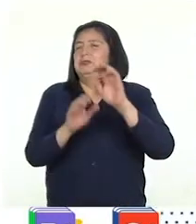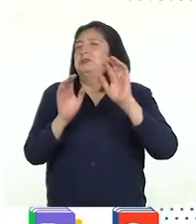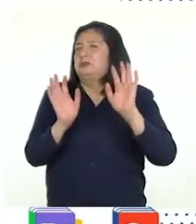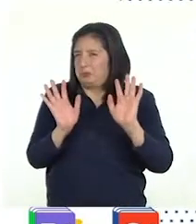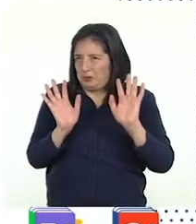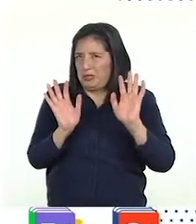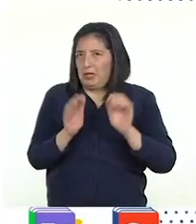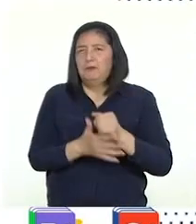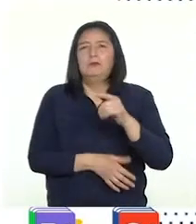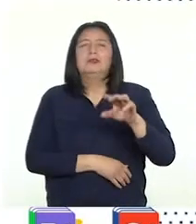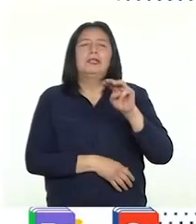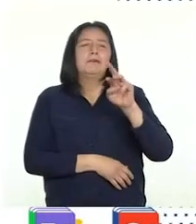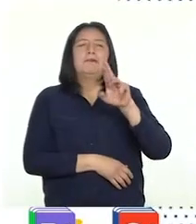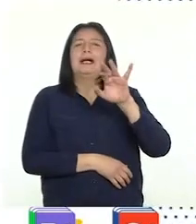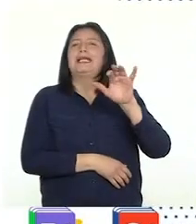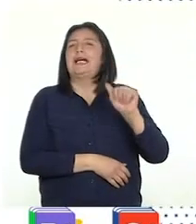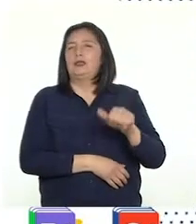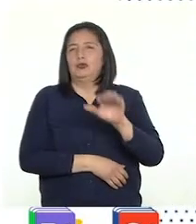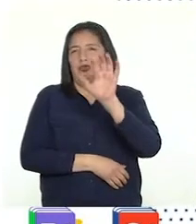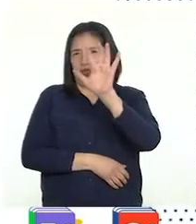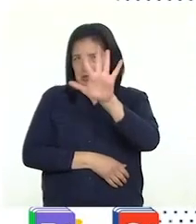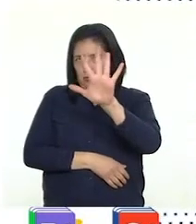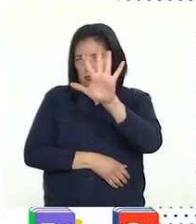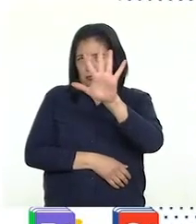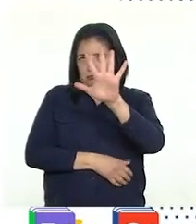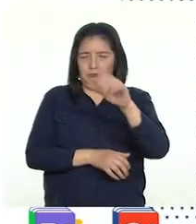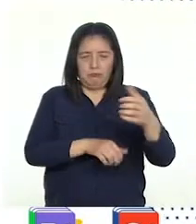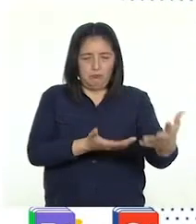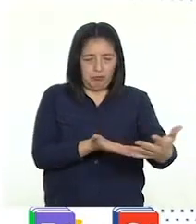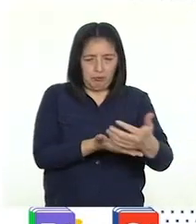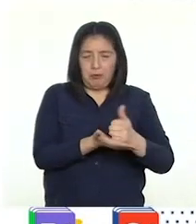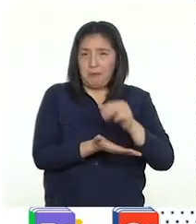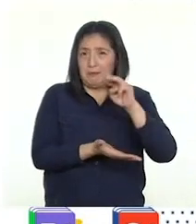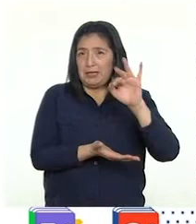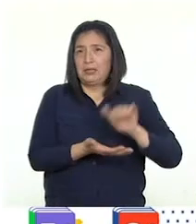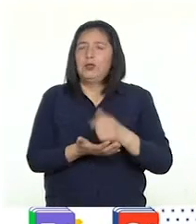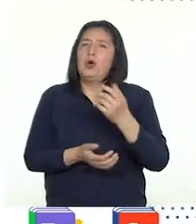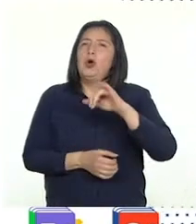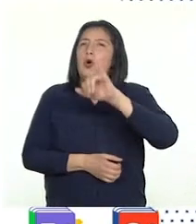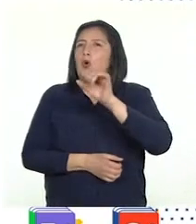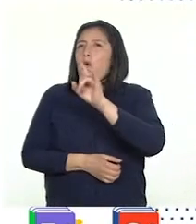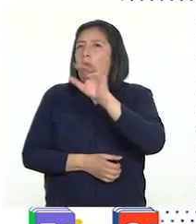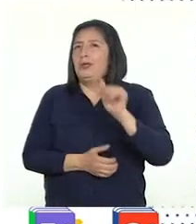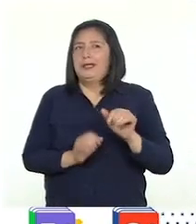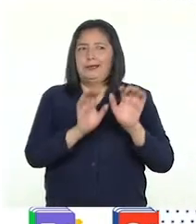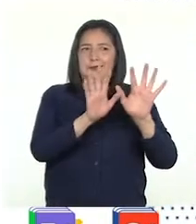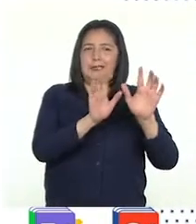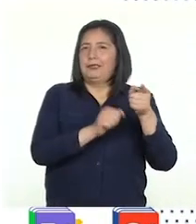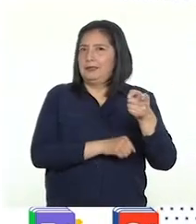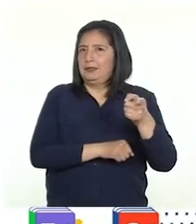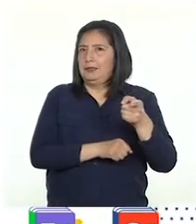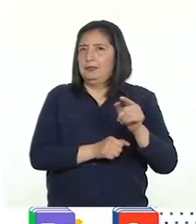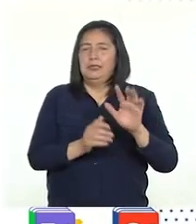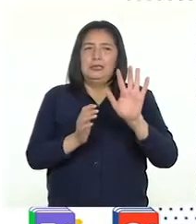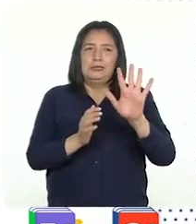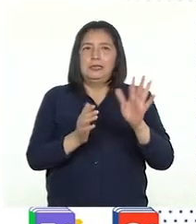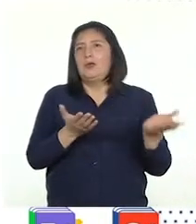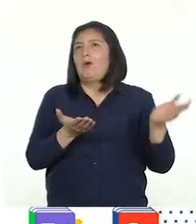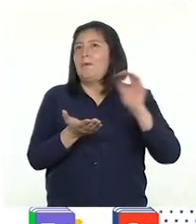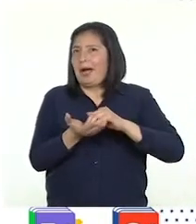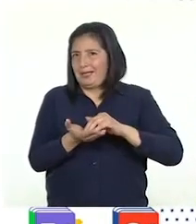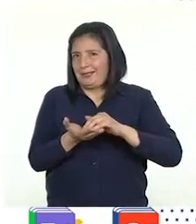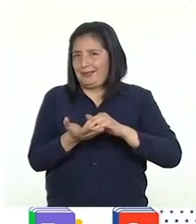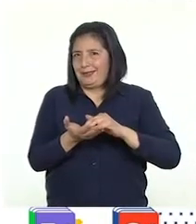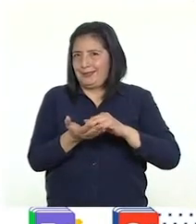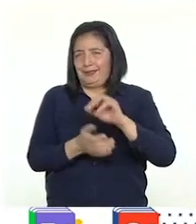Supongamos que Mariano recolectó 5 piedritas. Entonces, Julia tendría 10, o sea, 5